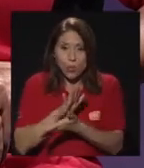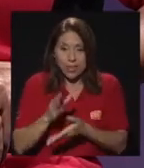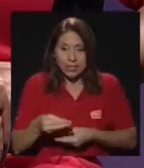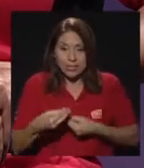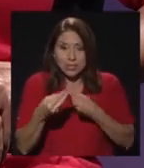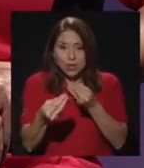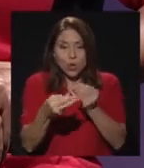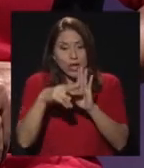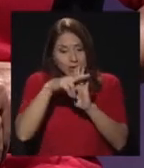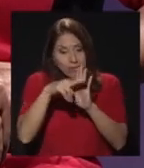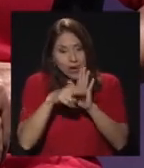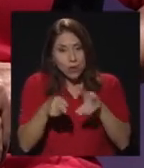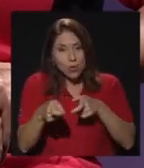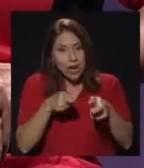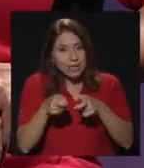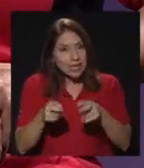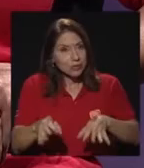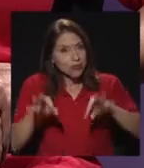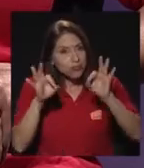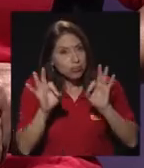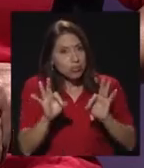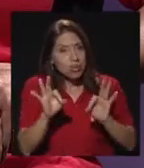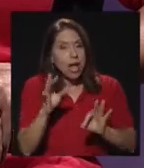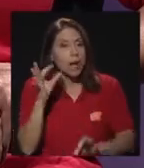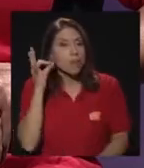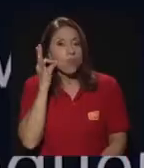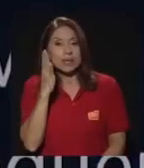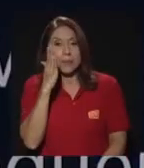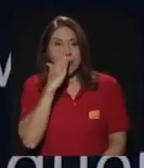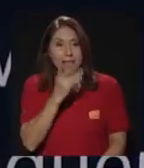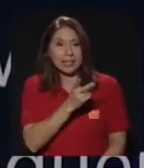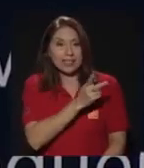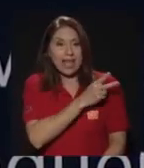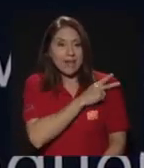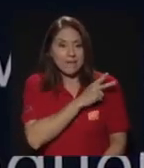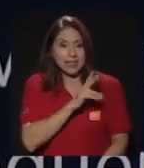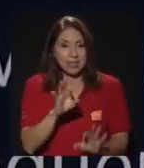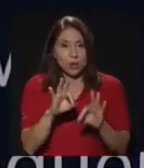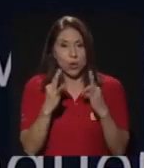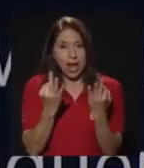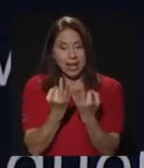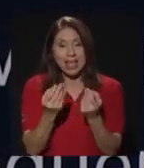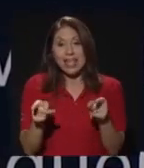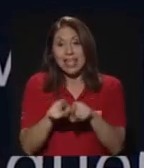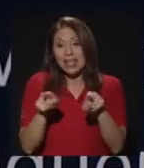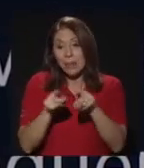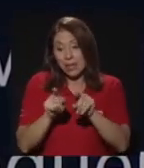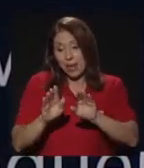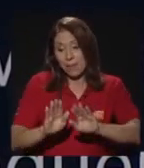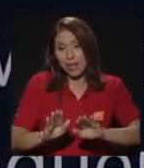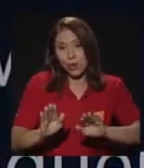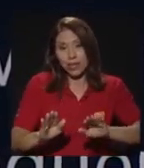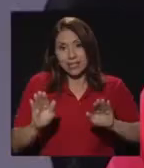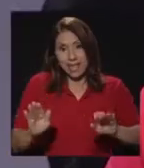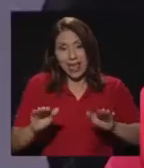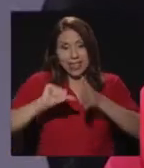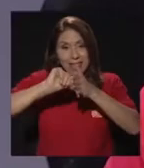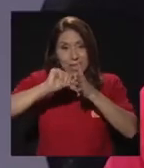amplia a madres, jefas de hogar y a menores de edad, y un énfasis en